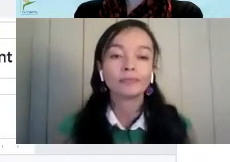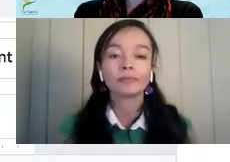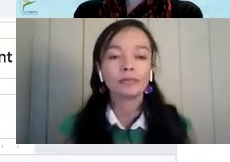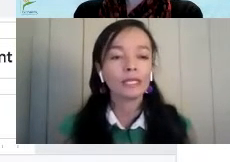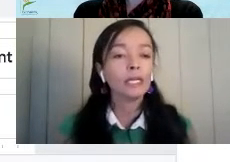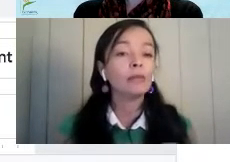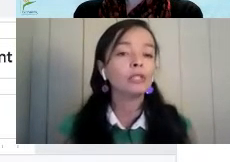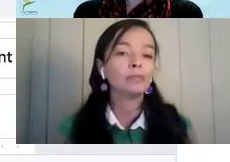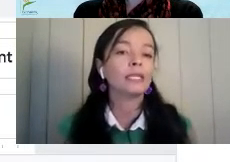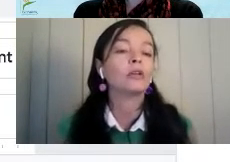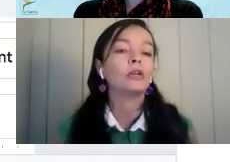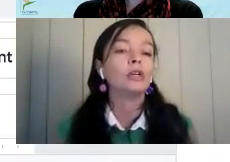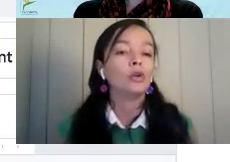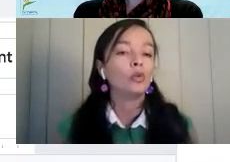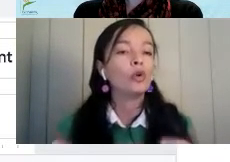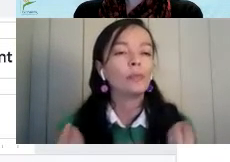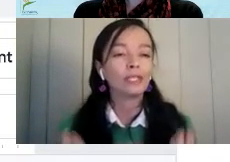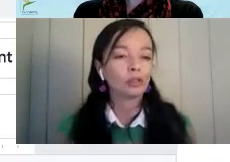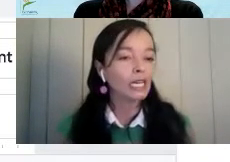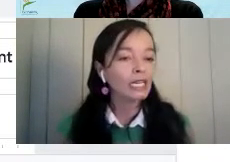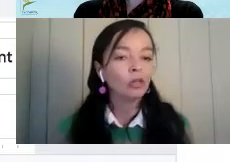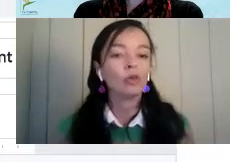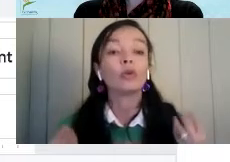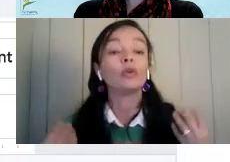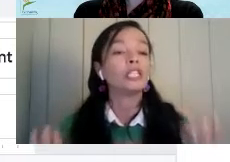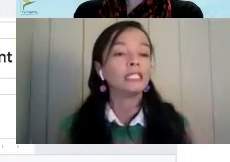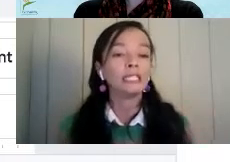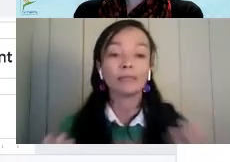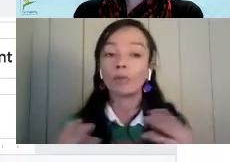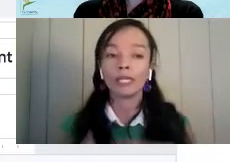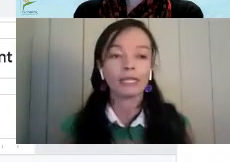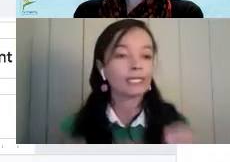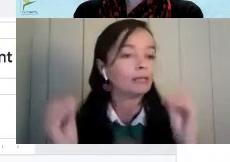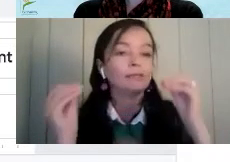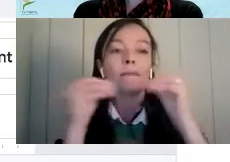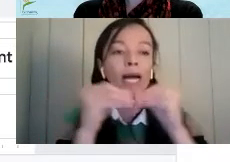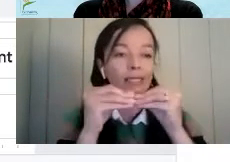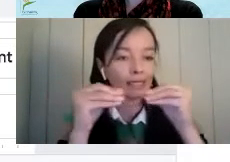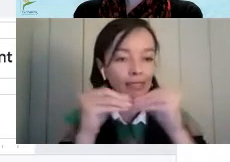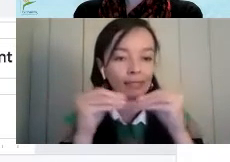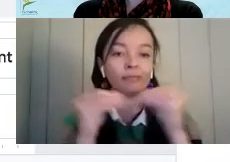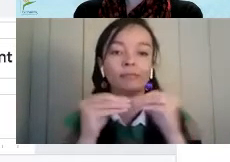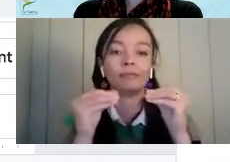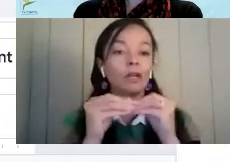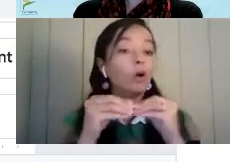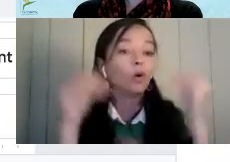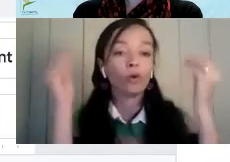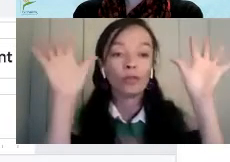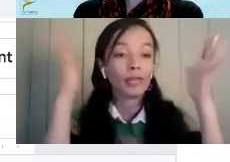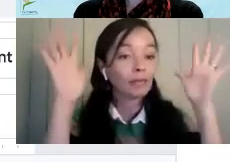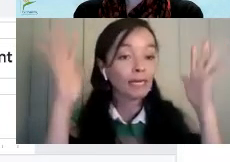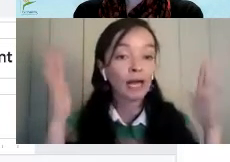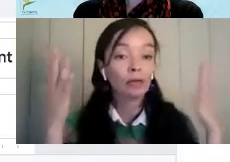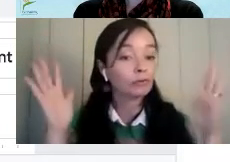y vamos a empezar con un comienzo tranquilo, con señas poquitas, más o